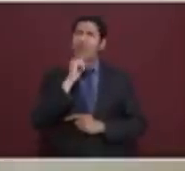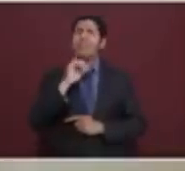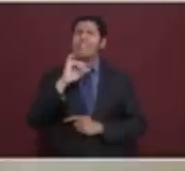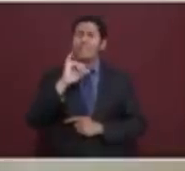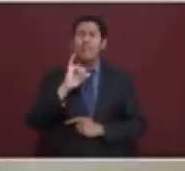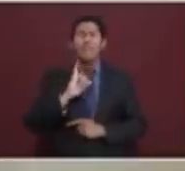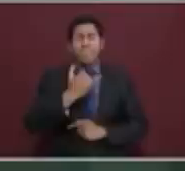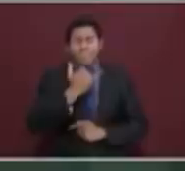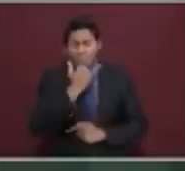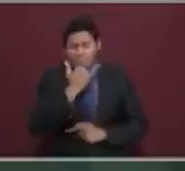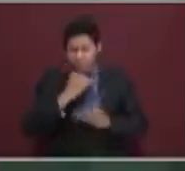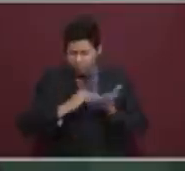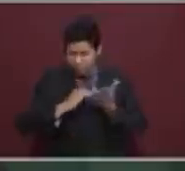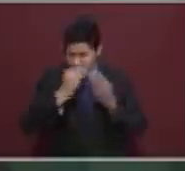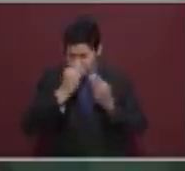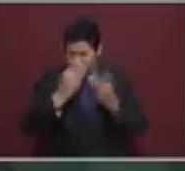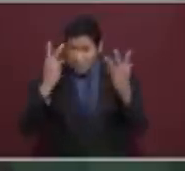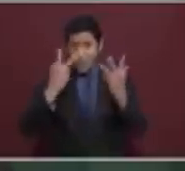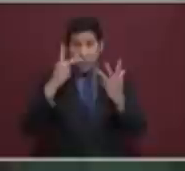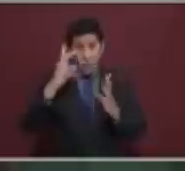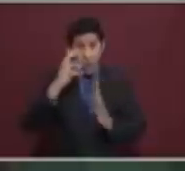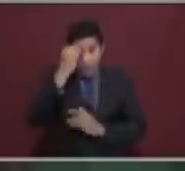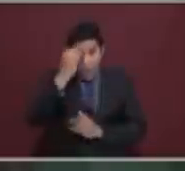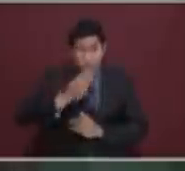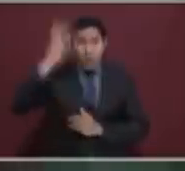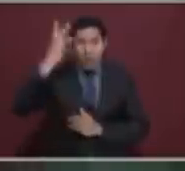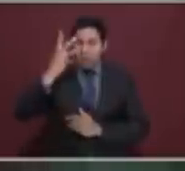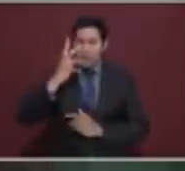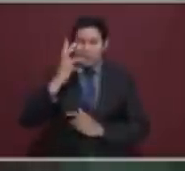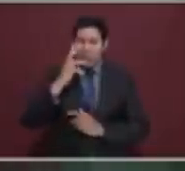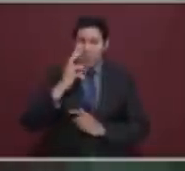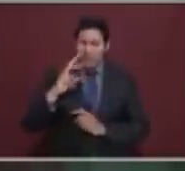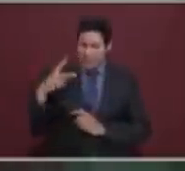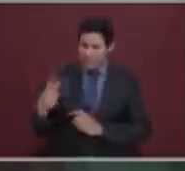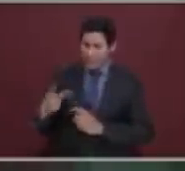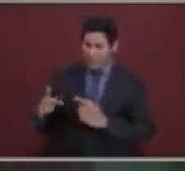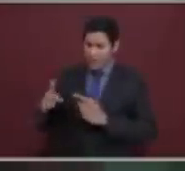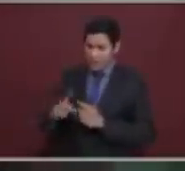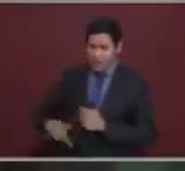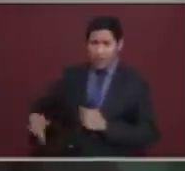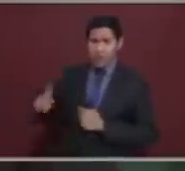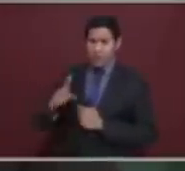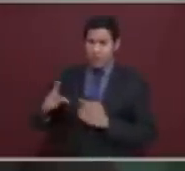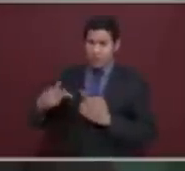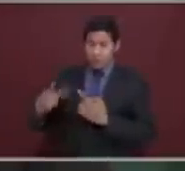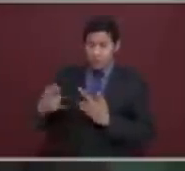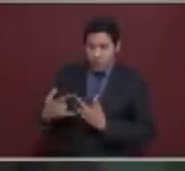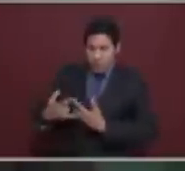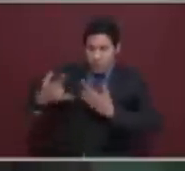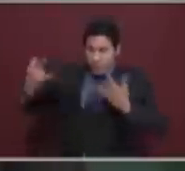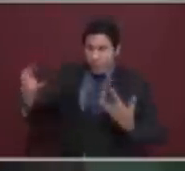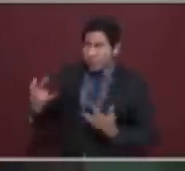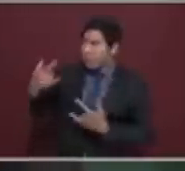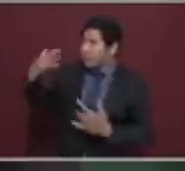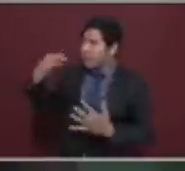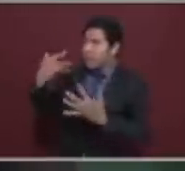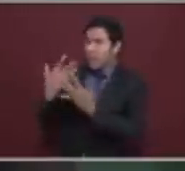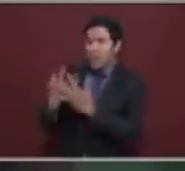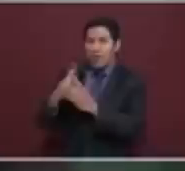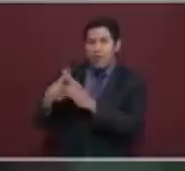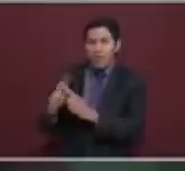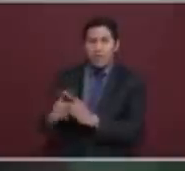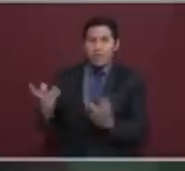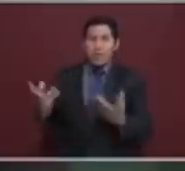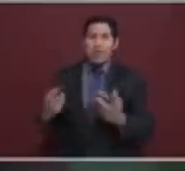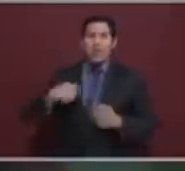olvidar la historia de los pueblos o sea nosotros estamos promoviendo la